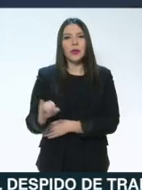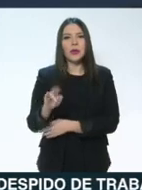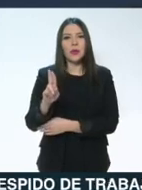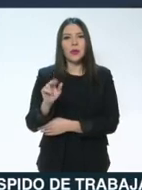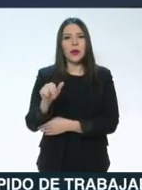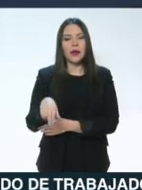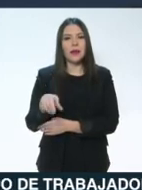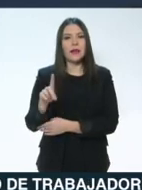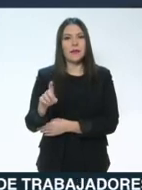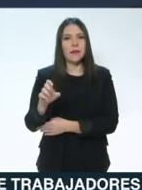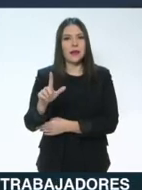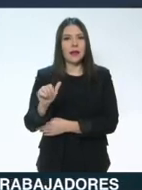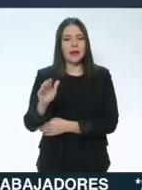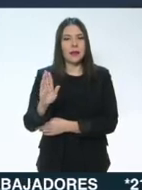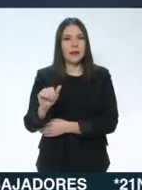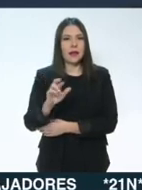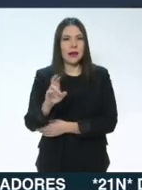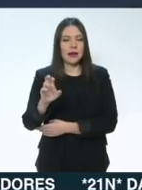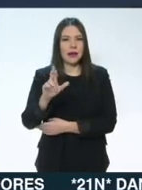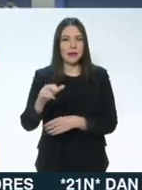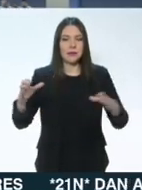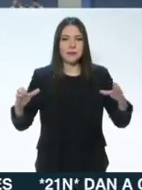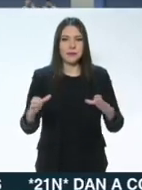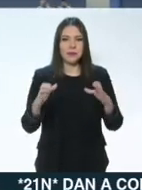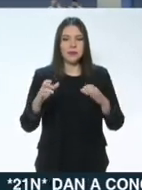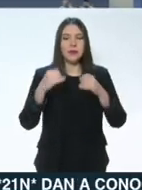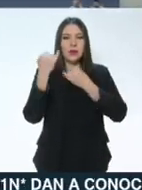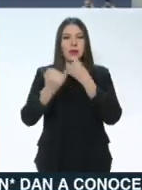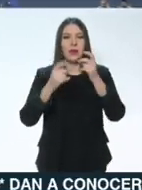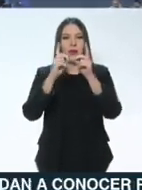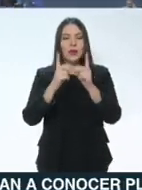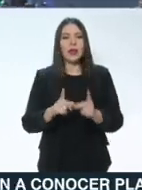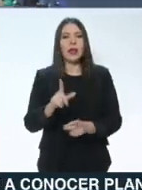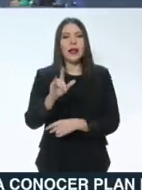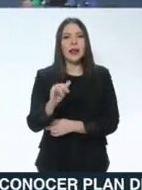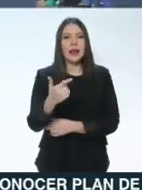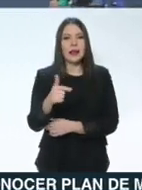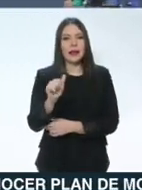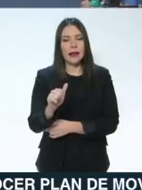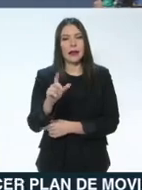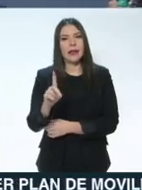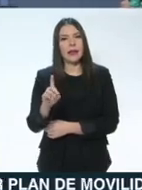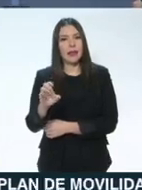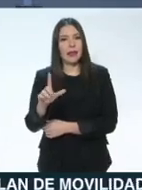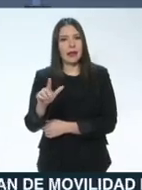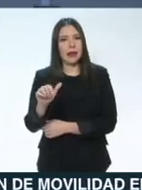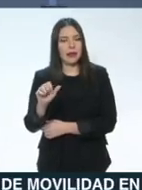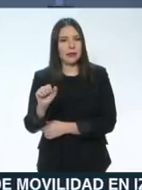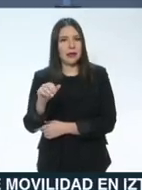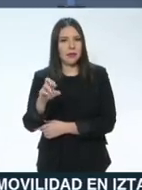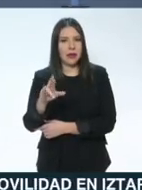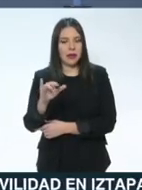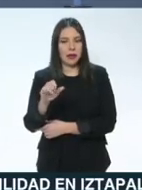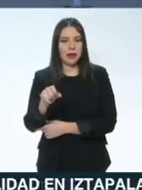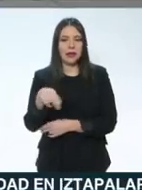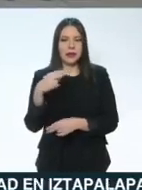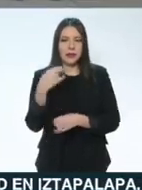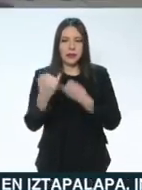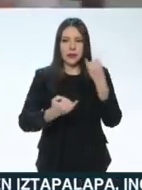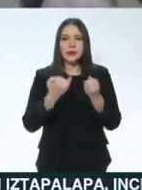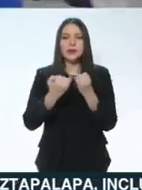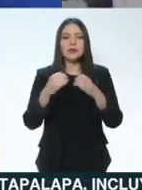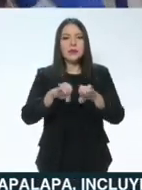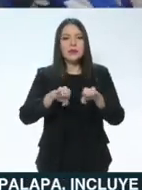encuentros correspondientes al Grupo B del torneo de la Liga de las Américas, donde también participan los Soles de